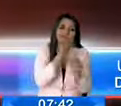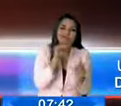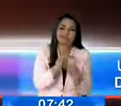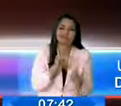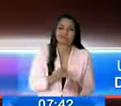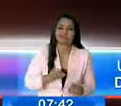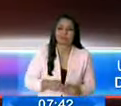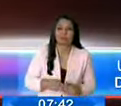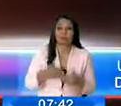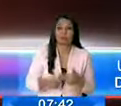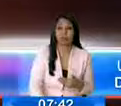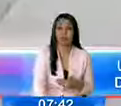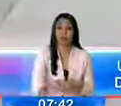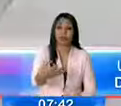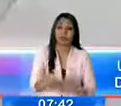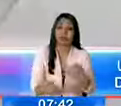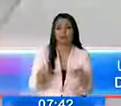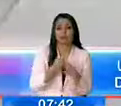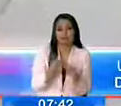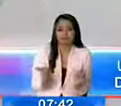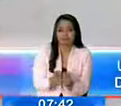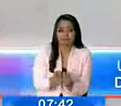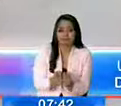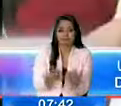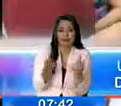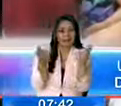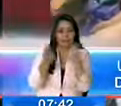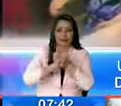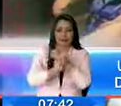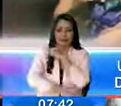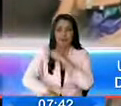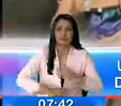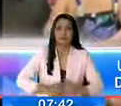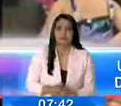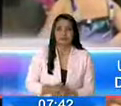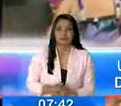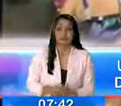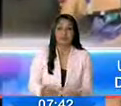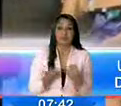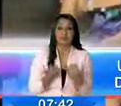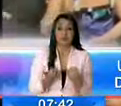extenso proceso y su juzgamiento se dio en pocos días. Bueno, el día de hoy fue